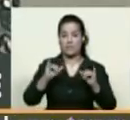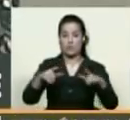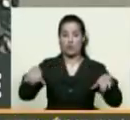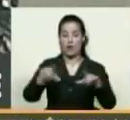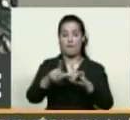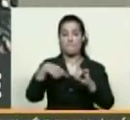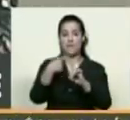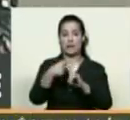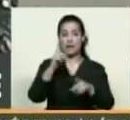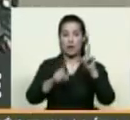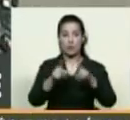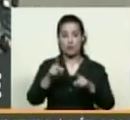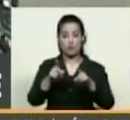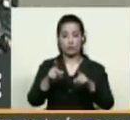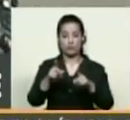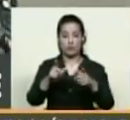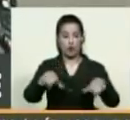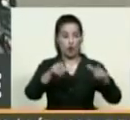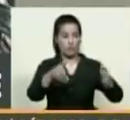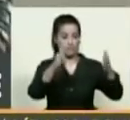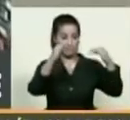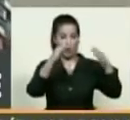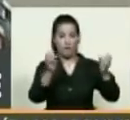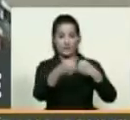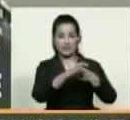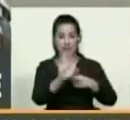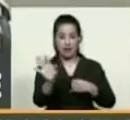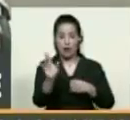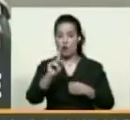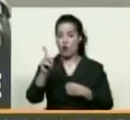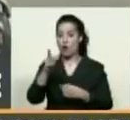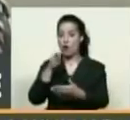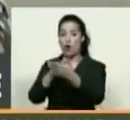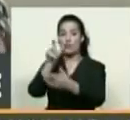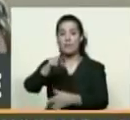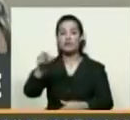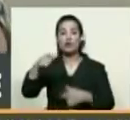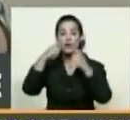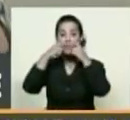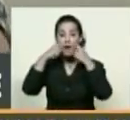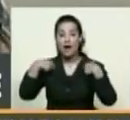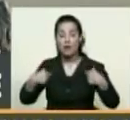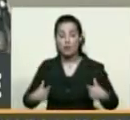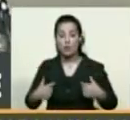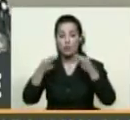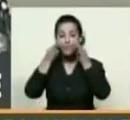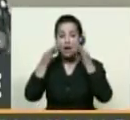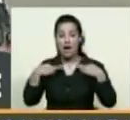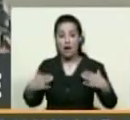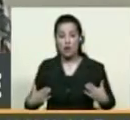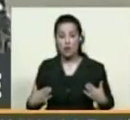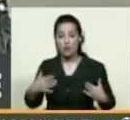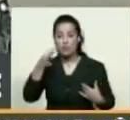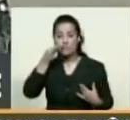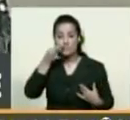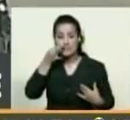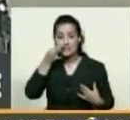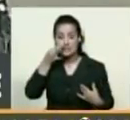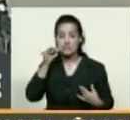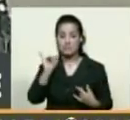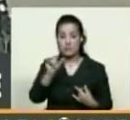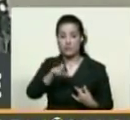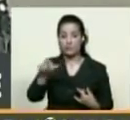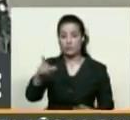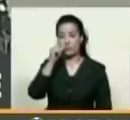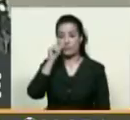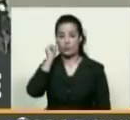sino en algunos casos en contra del físico, la integridad física de las funcionarias y de los